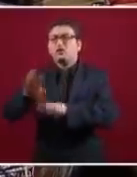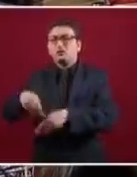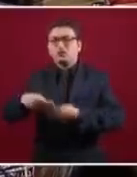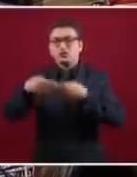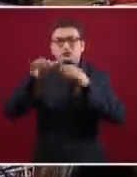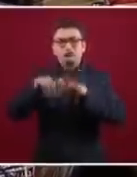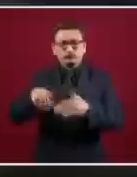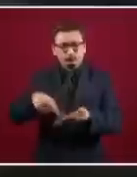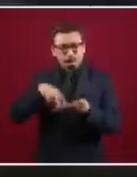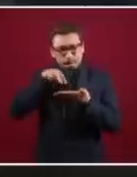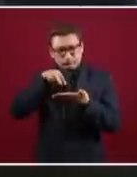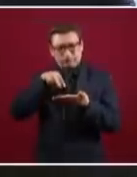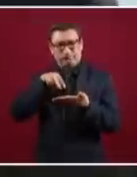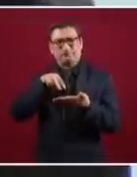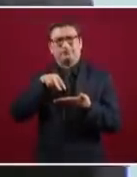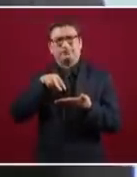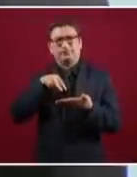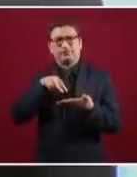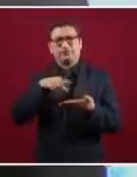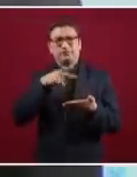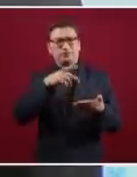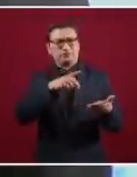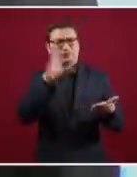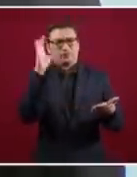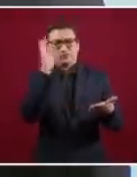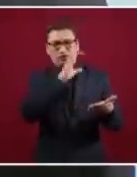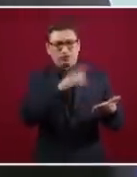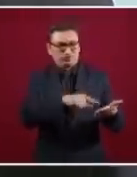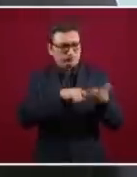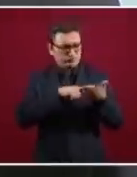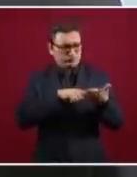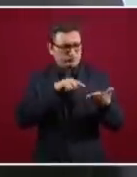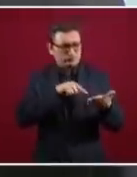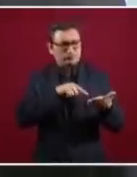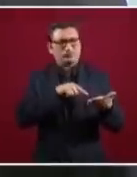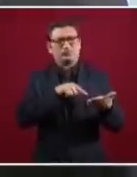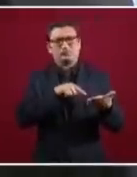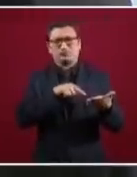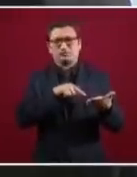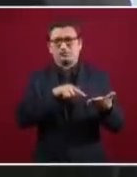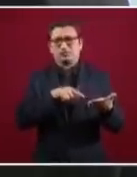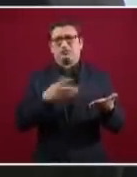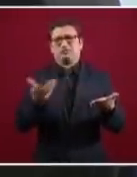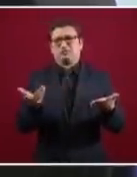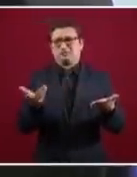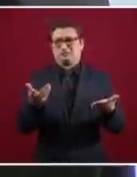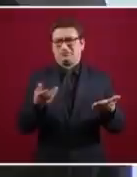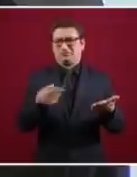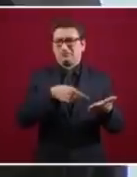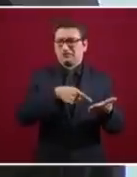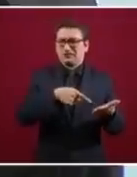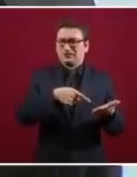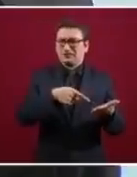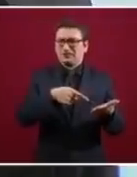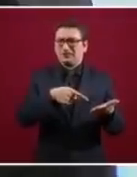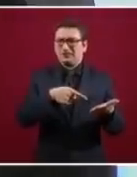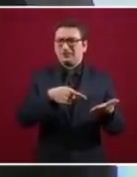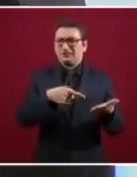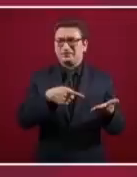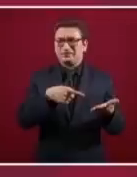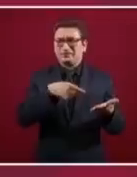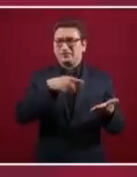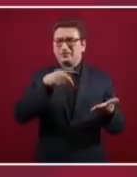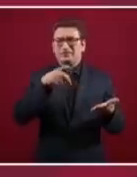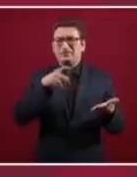relatoría me muestran las fotos y resulta que